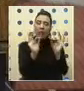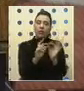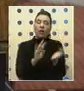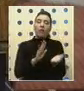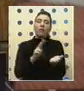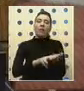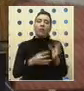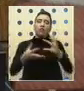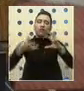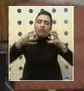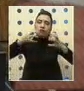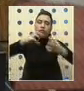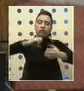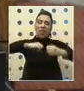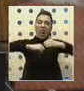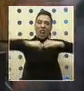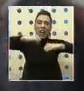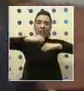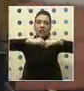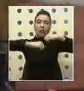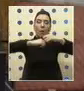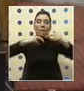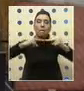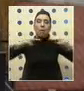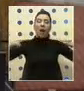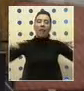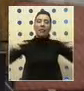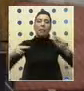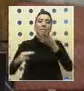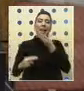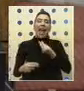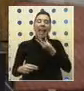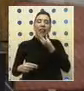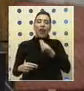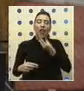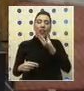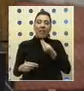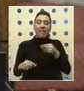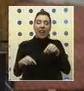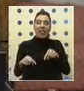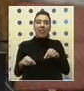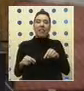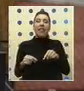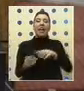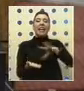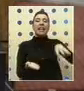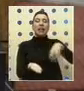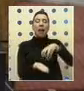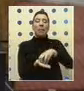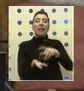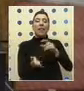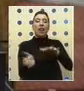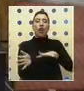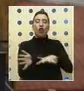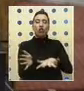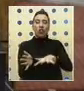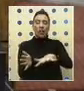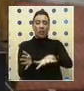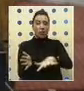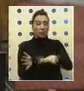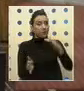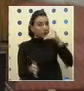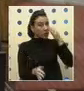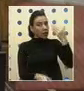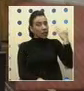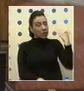estado de deterioro estructural que se encuentra en el puente Pedro Valdivia, sobre el río del mismo nombre, en la capital de la región de los Ríos. Hace un tiempo,